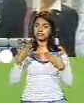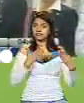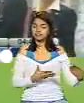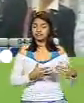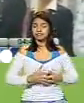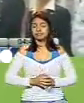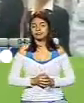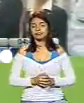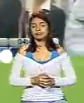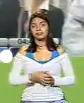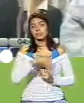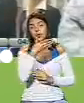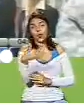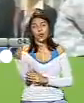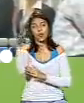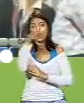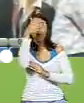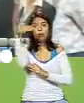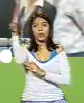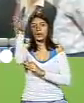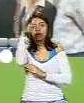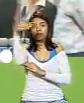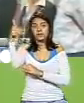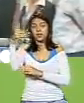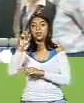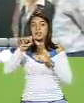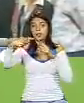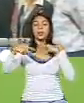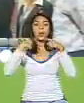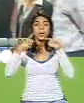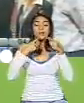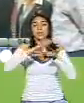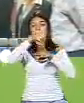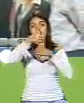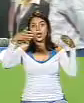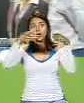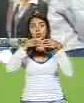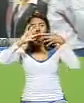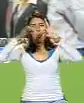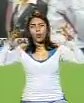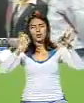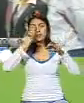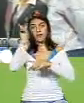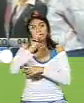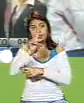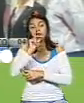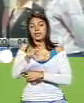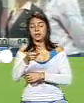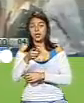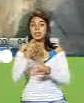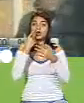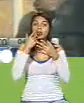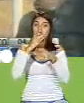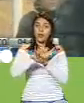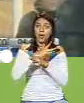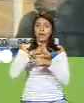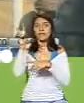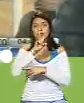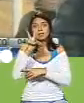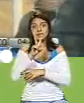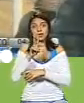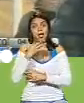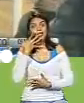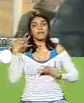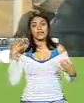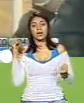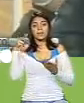hace el izamiento de la bandera. Luego unas palabras de la directiva del Comité Olímpico Venezolano, igual por parte del gobierno venezolano, donde no solamente